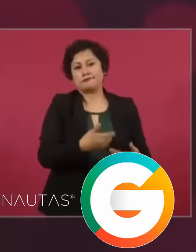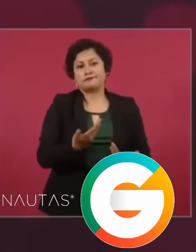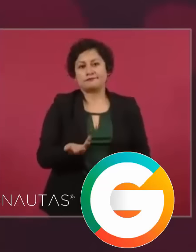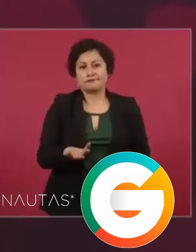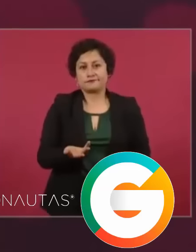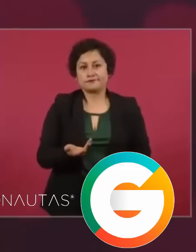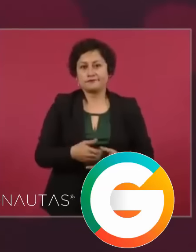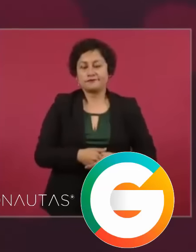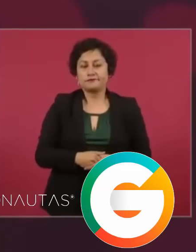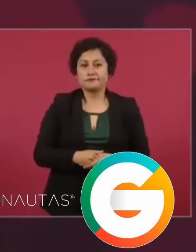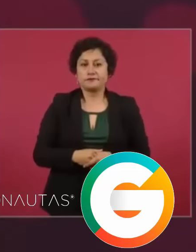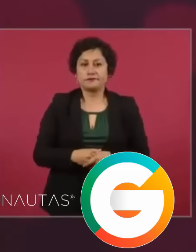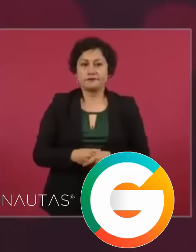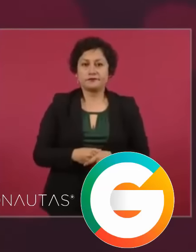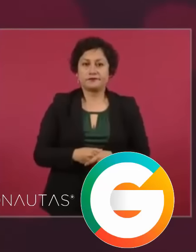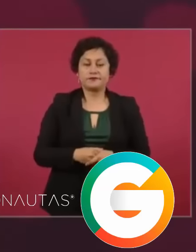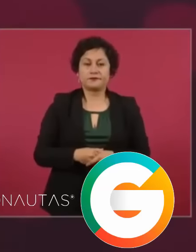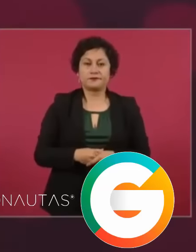afectar